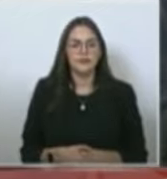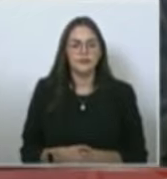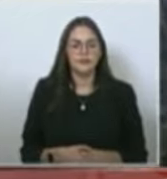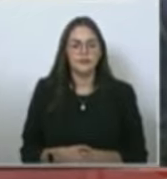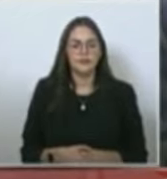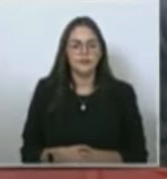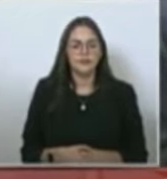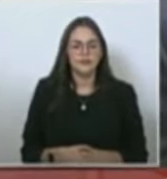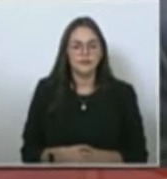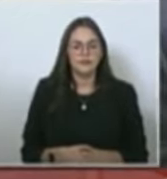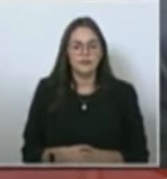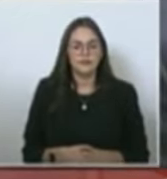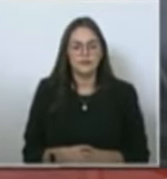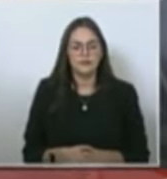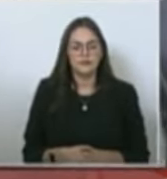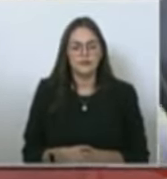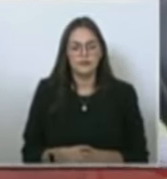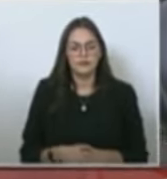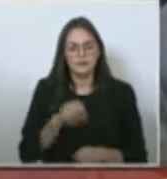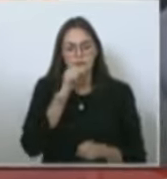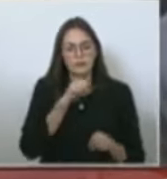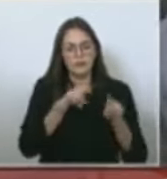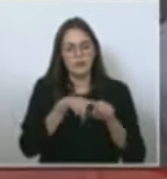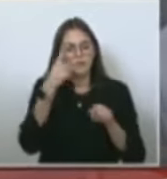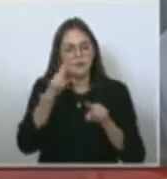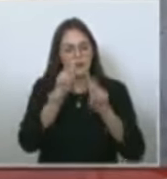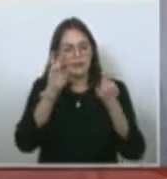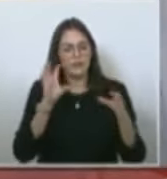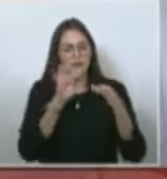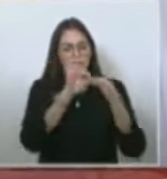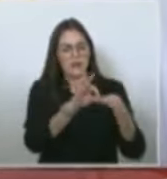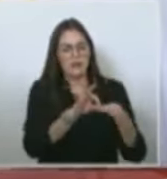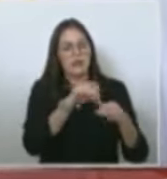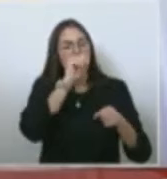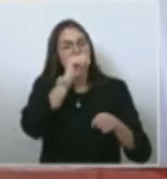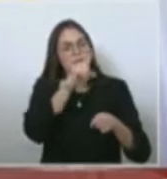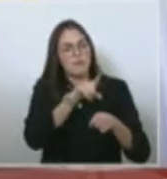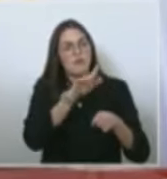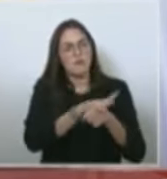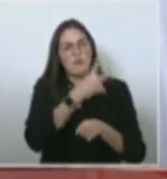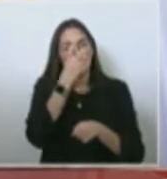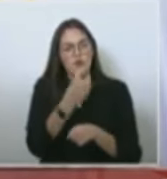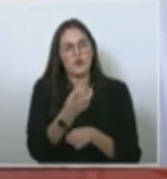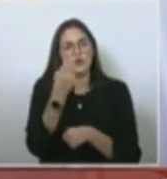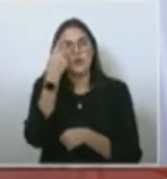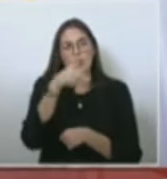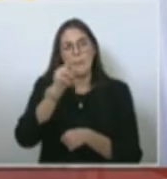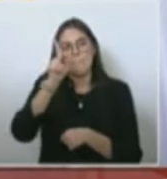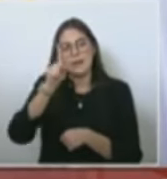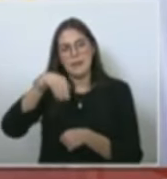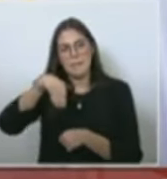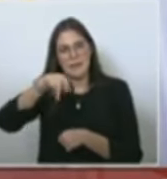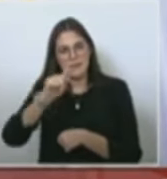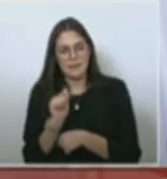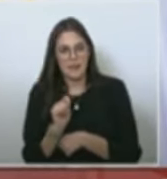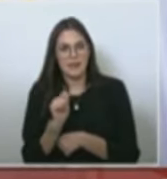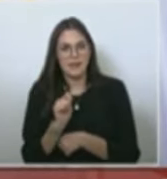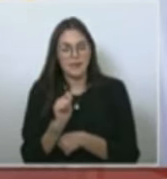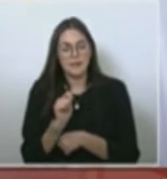En congruencia con estos postulados, es que el Partido Mexicano de los